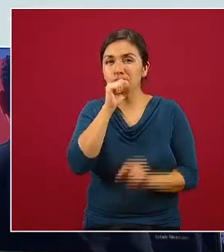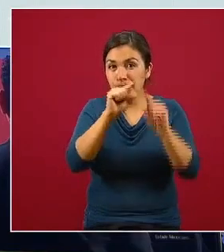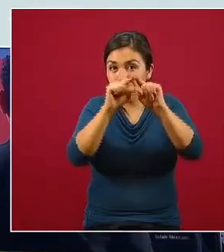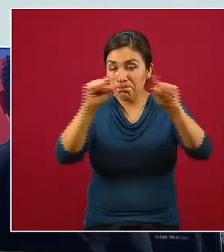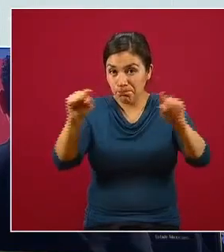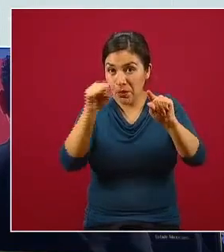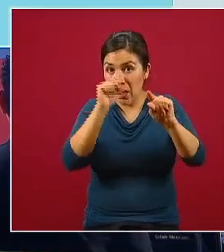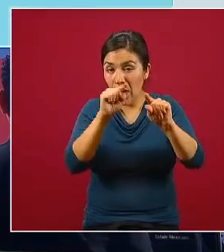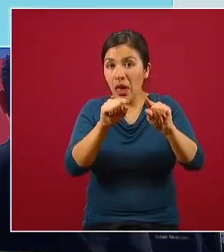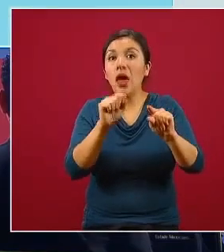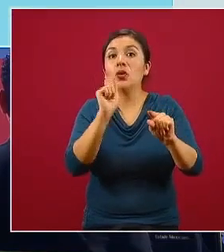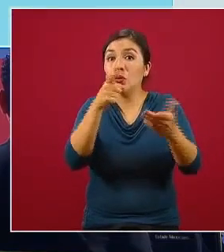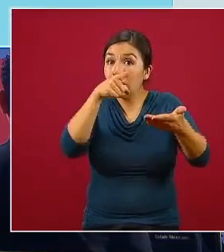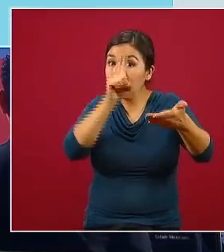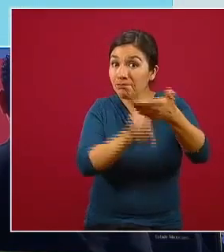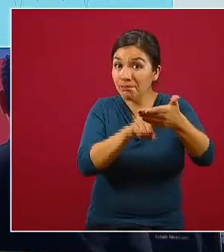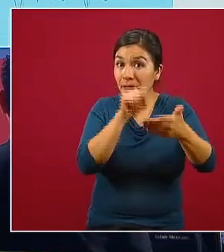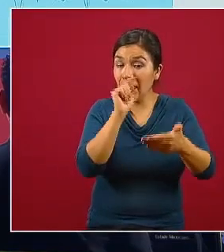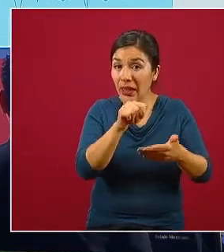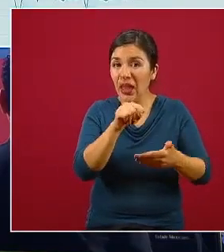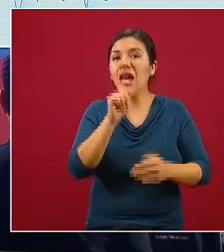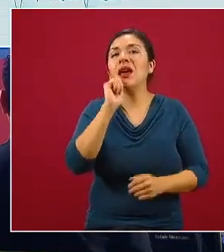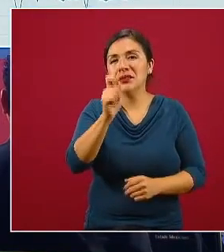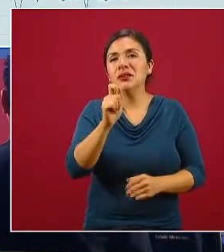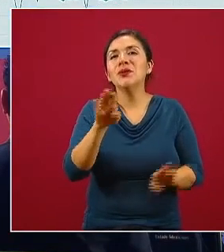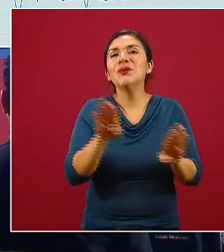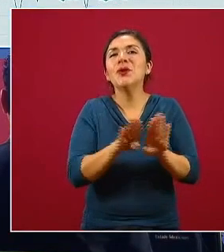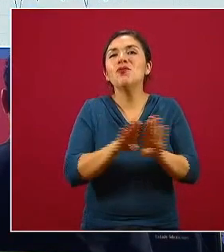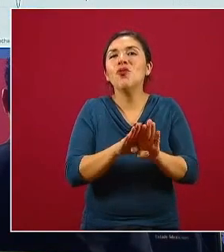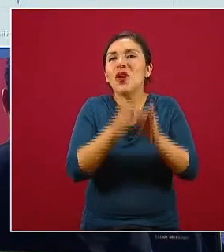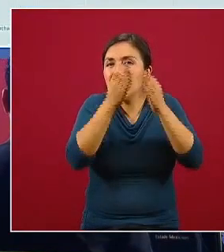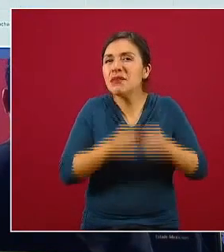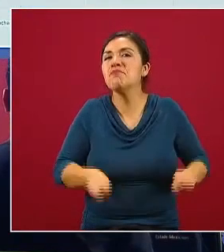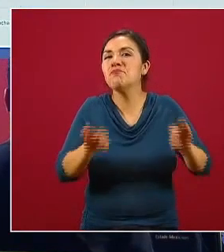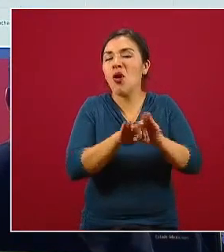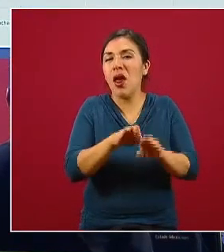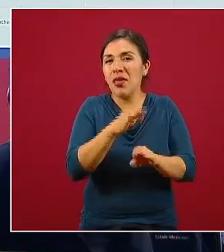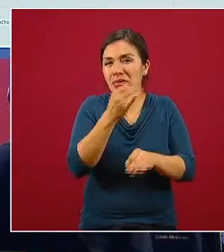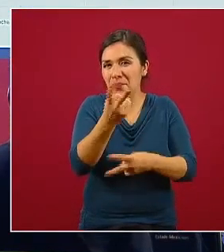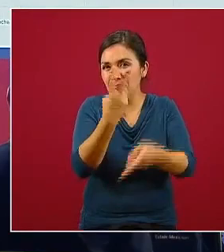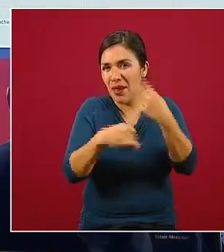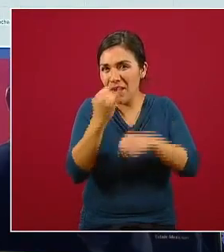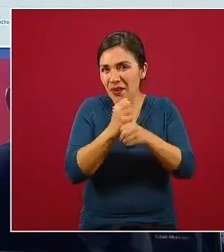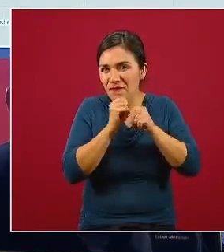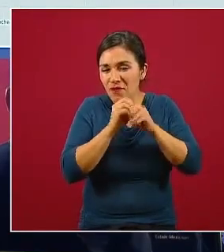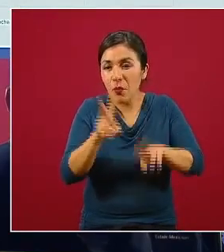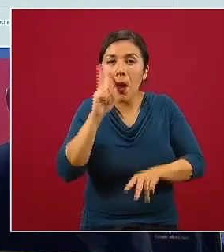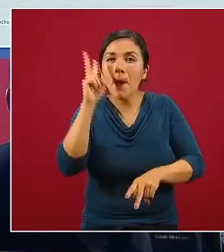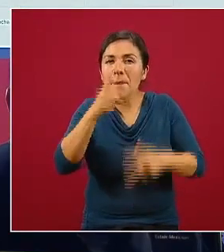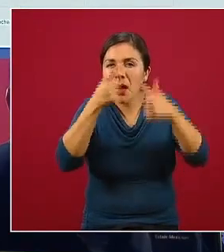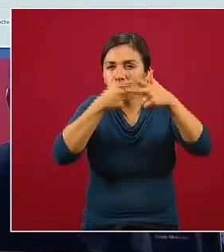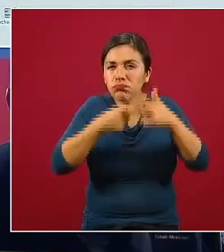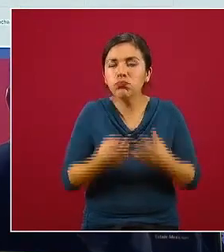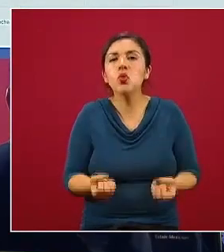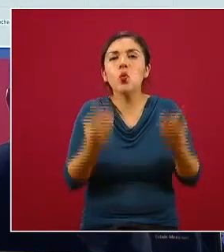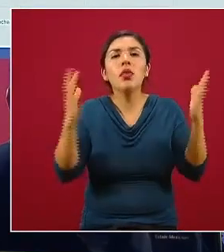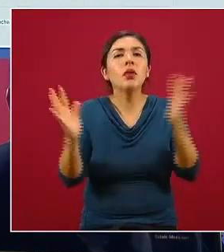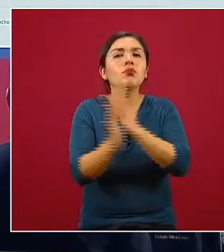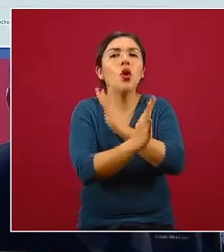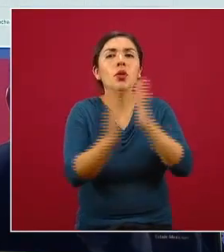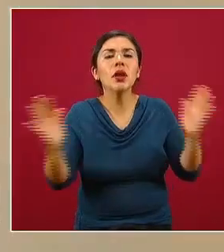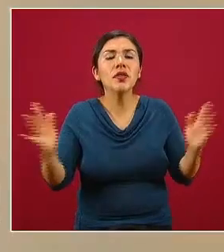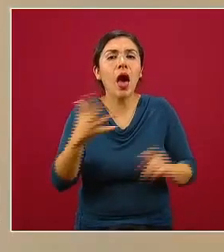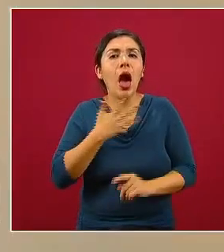que también es parte de como la carnita de este sitio, podemos ver, por ejemplo, el índice de movilidad que se